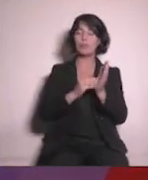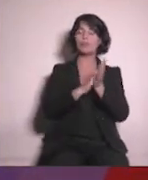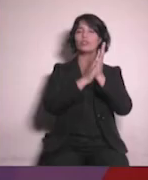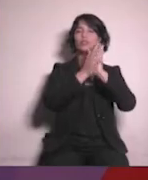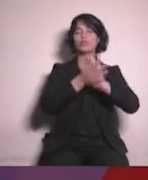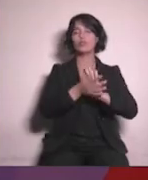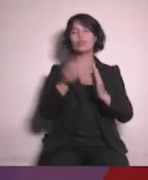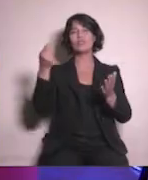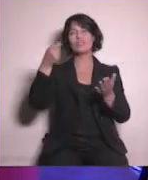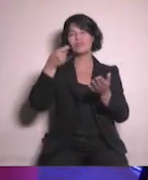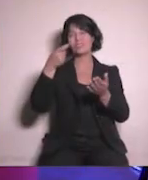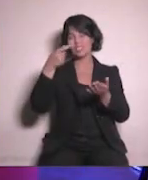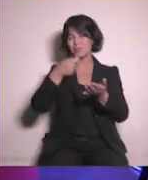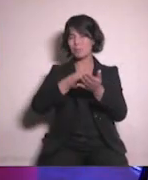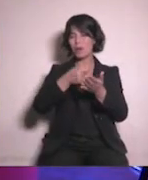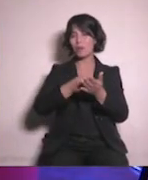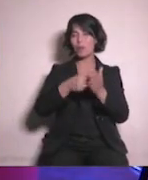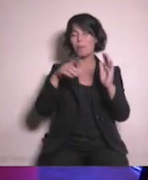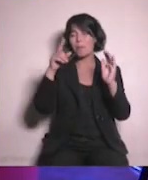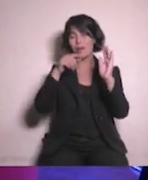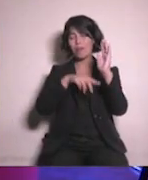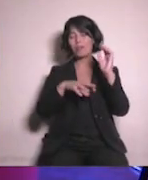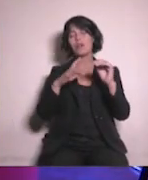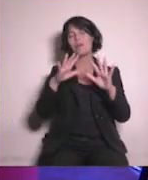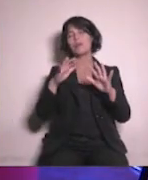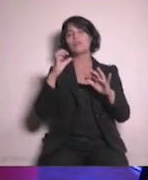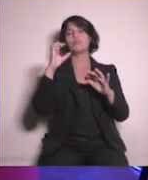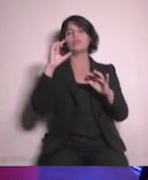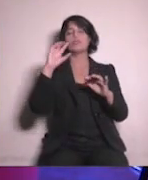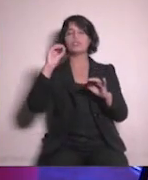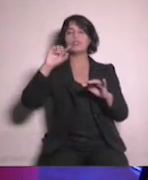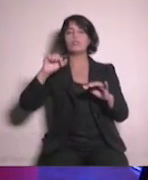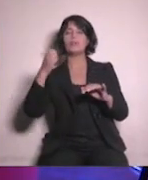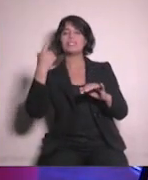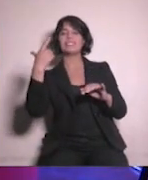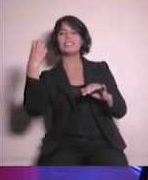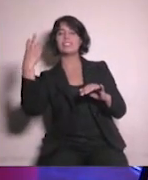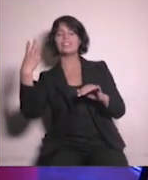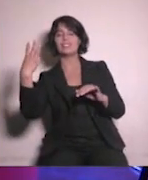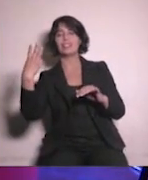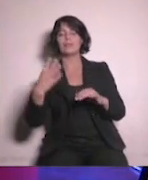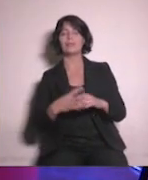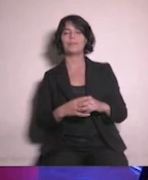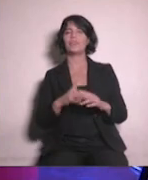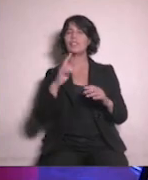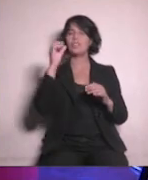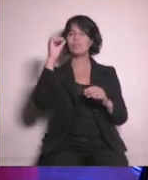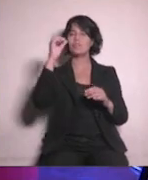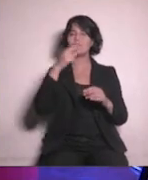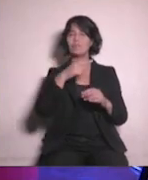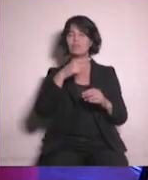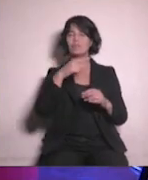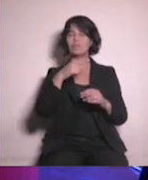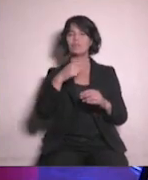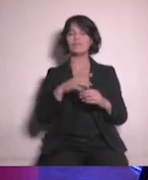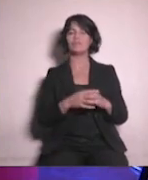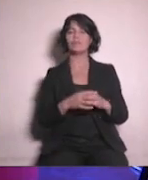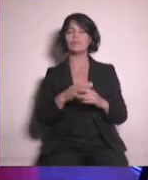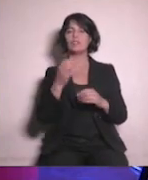pagaron además abajo, pasamos a ser un 0,73. Este número es